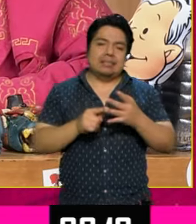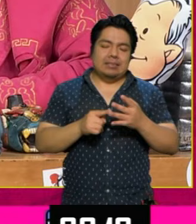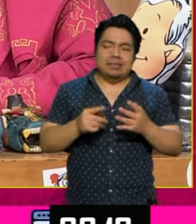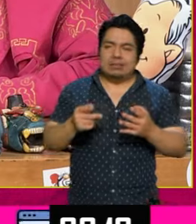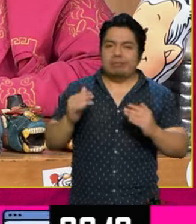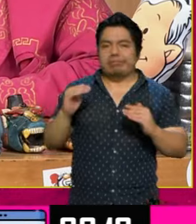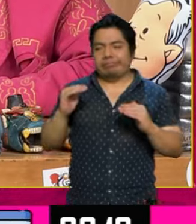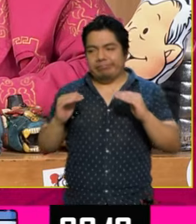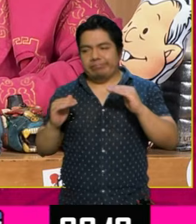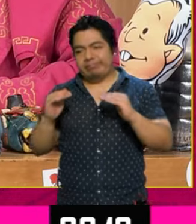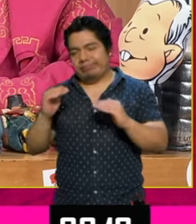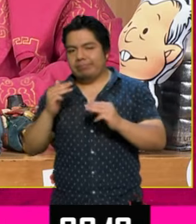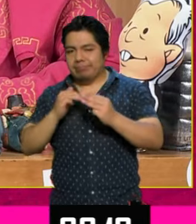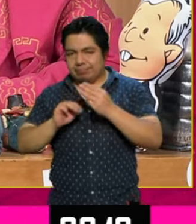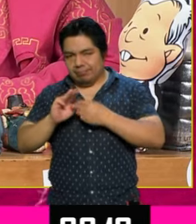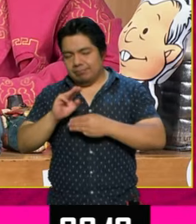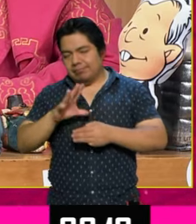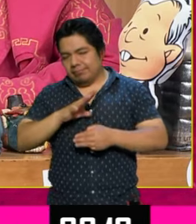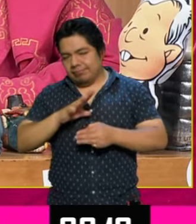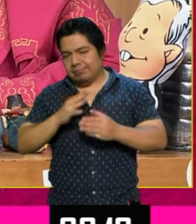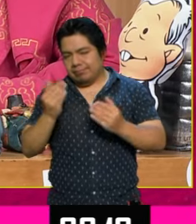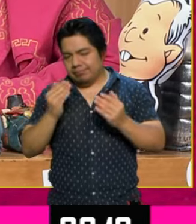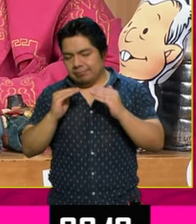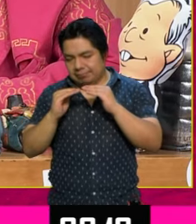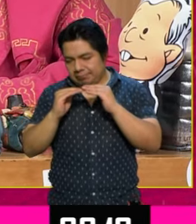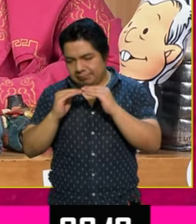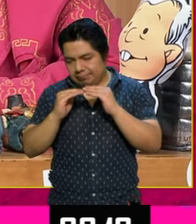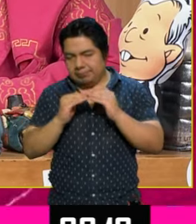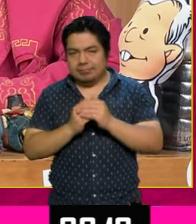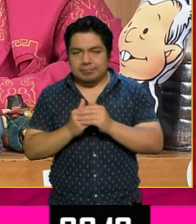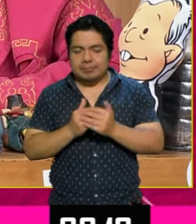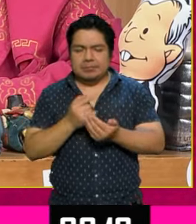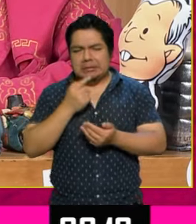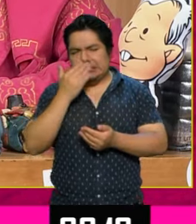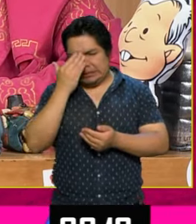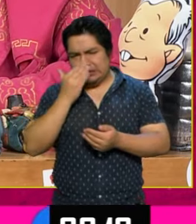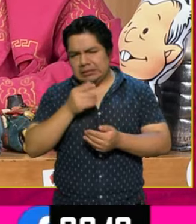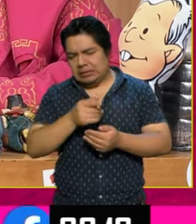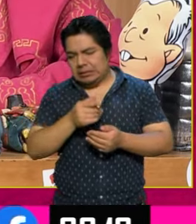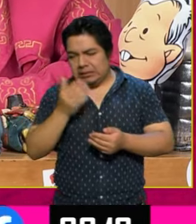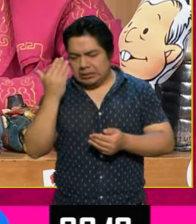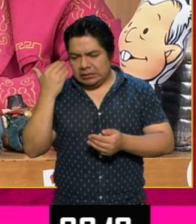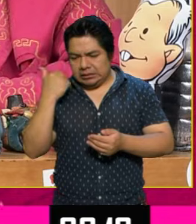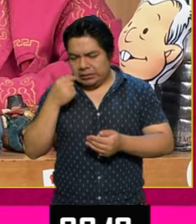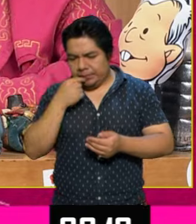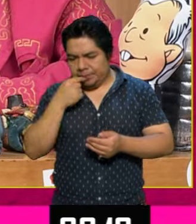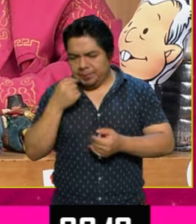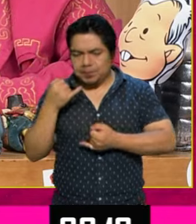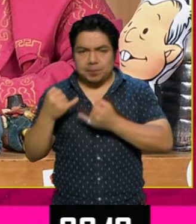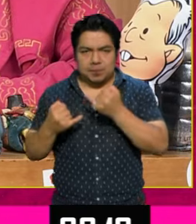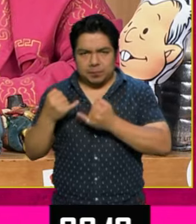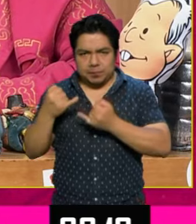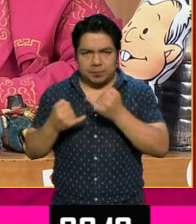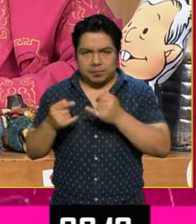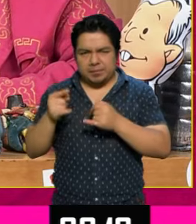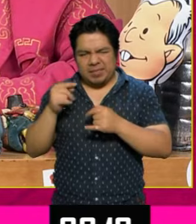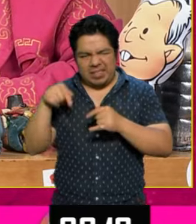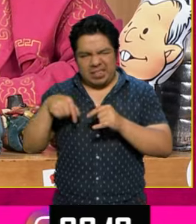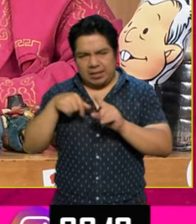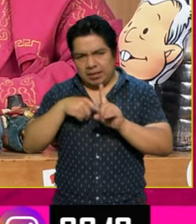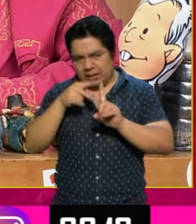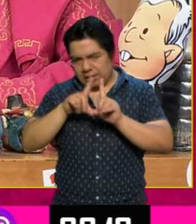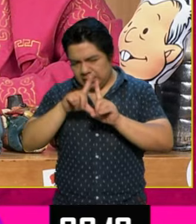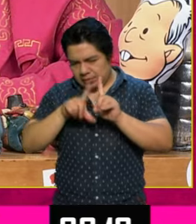un contrapeso en el mundo. Y mira, ya ves que tuvo un ataque un juez acá en el norte del país, sí.